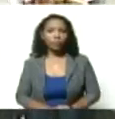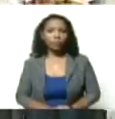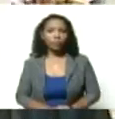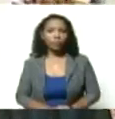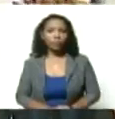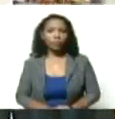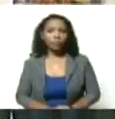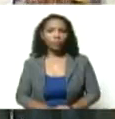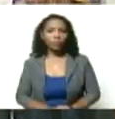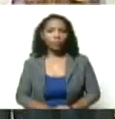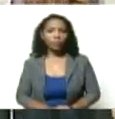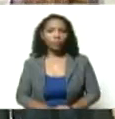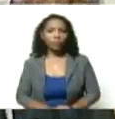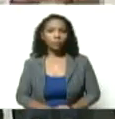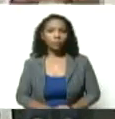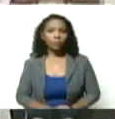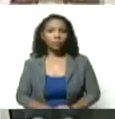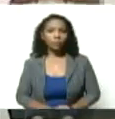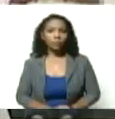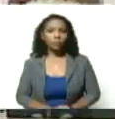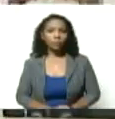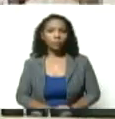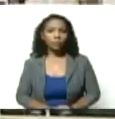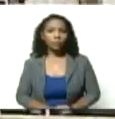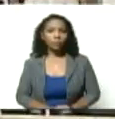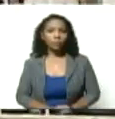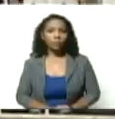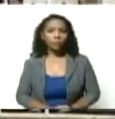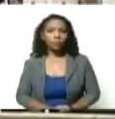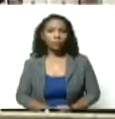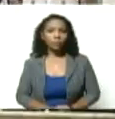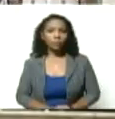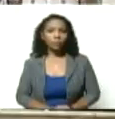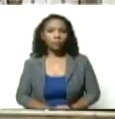al hombro, fir.